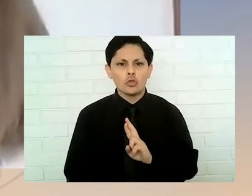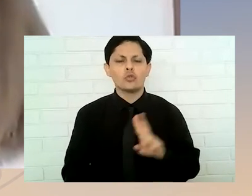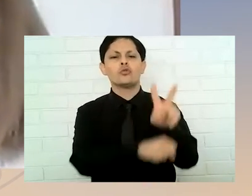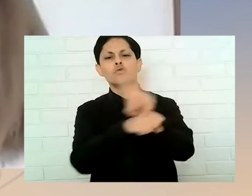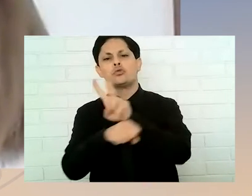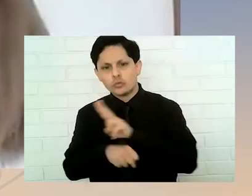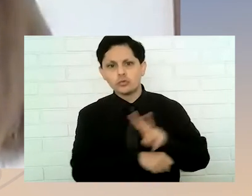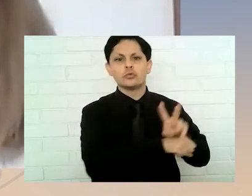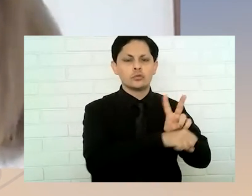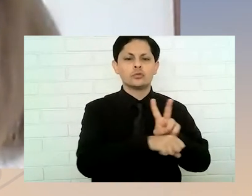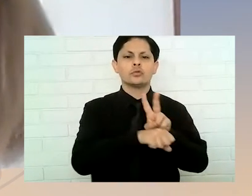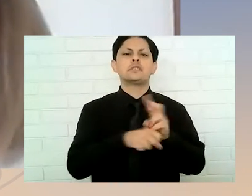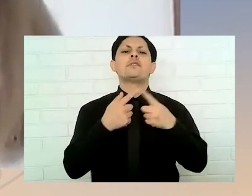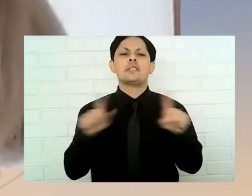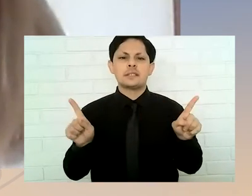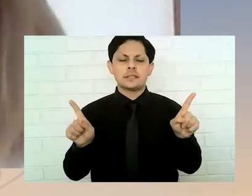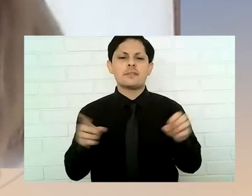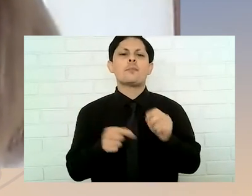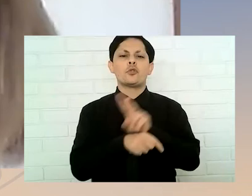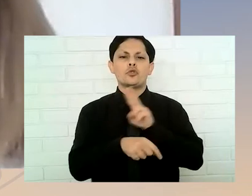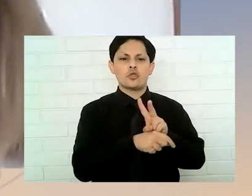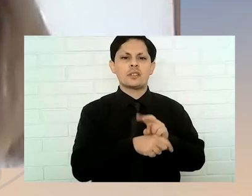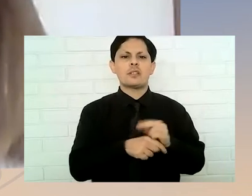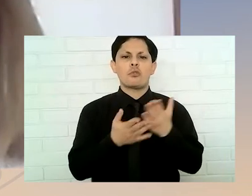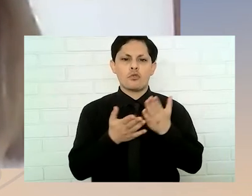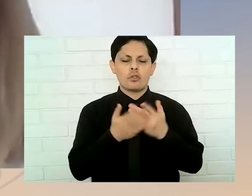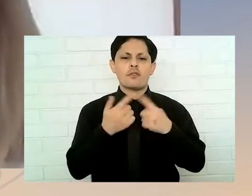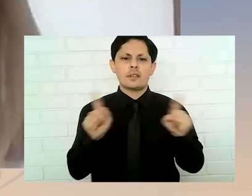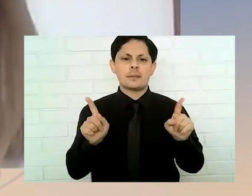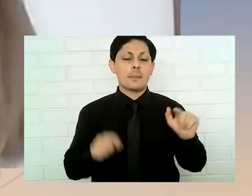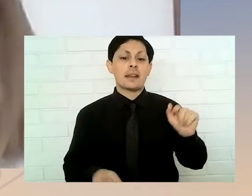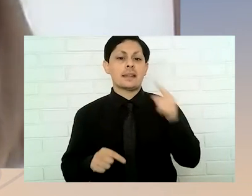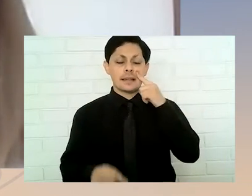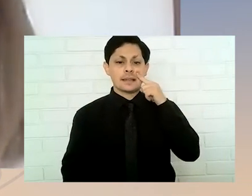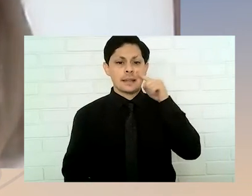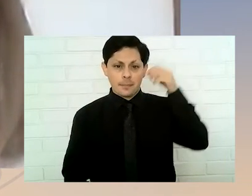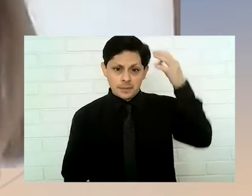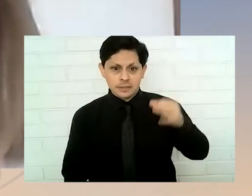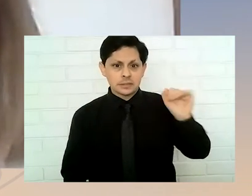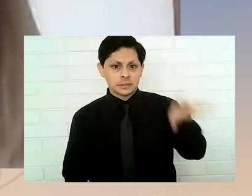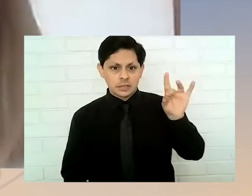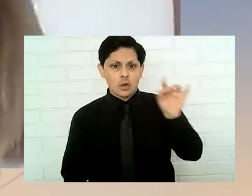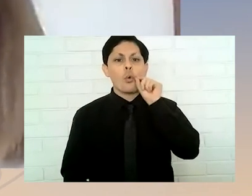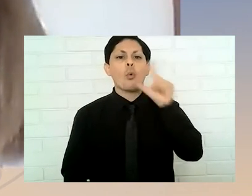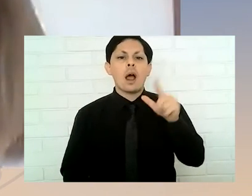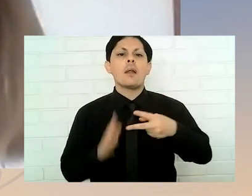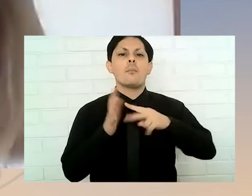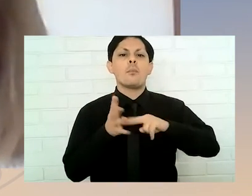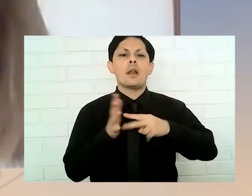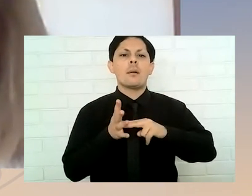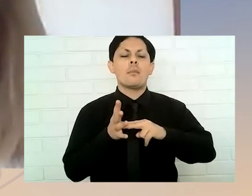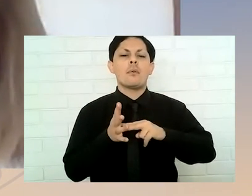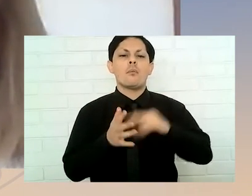profesores de educación diferencial están capacitados absolutamente para determinar cuál es el problema de un niño en un